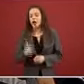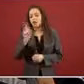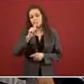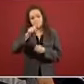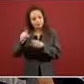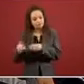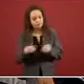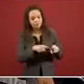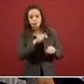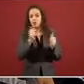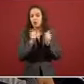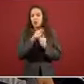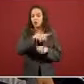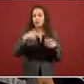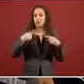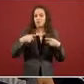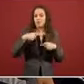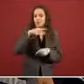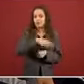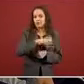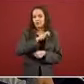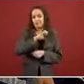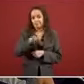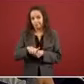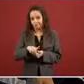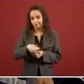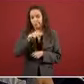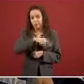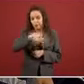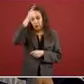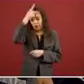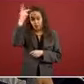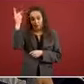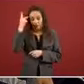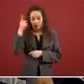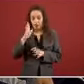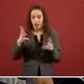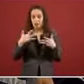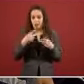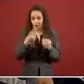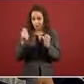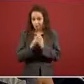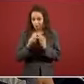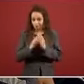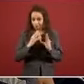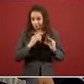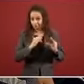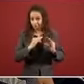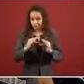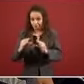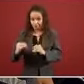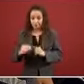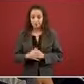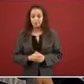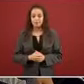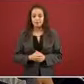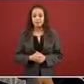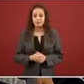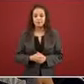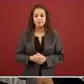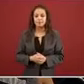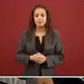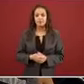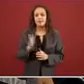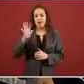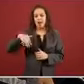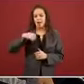a los médicos y a las enfermeras que también capacitamos. Ahorita que les decía que todos estaban capacitados, déjenme decirles que capacitamos